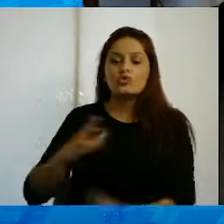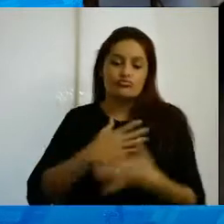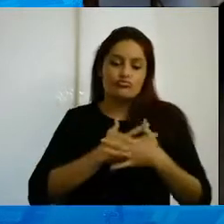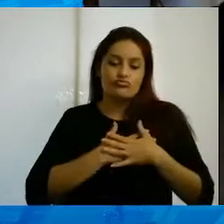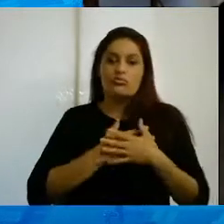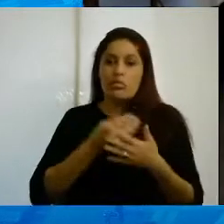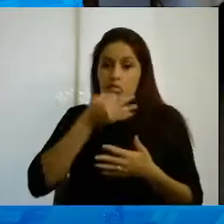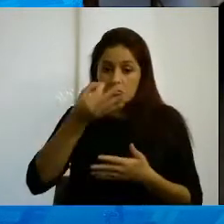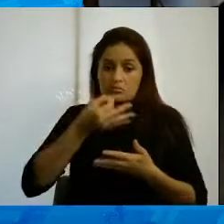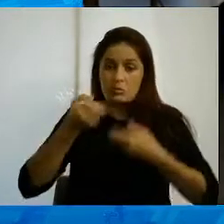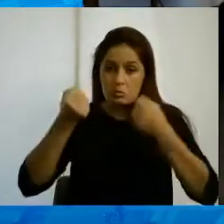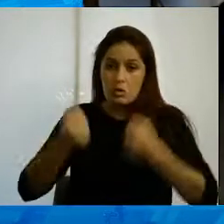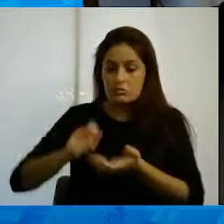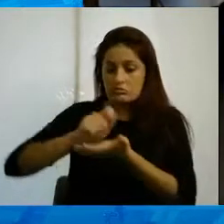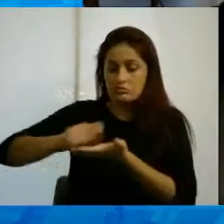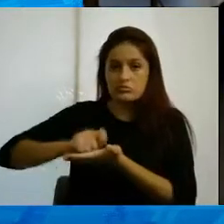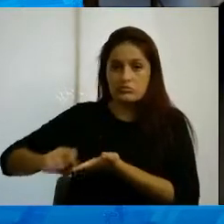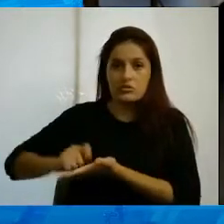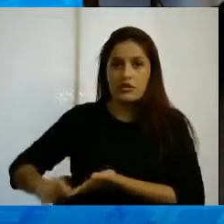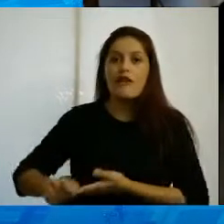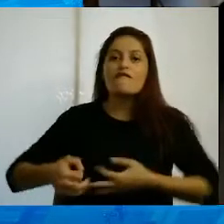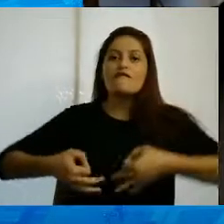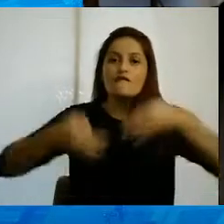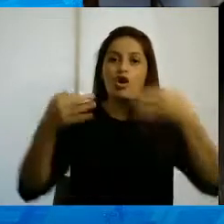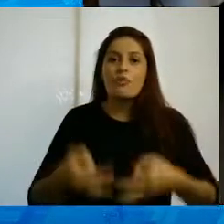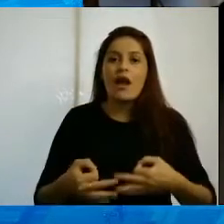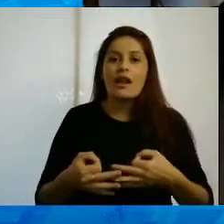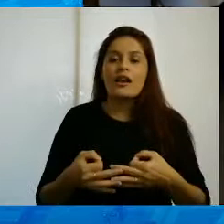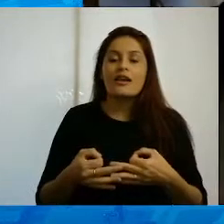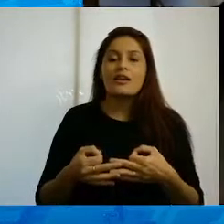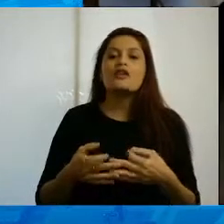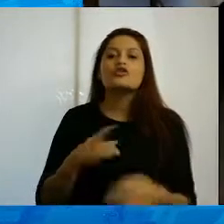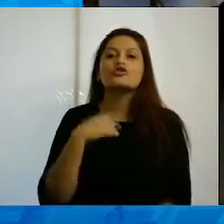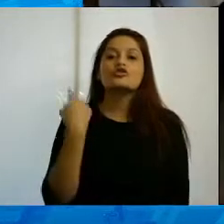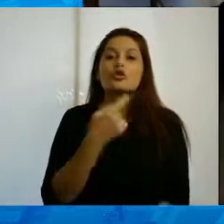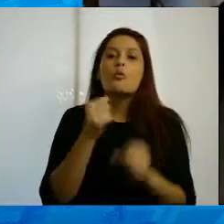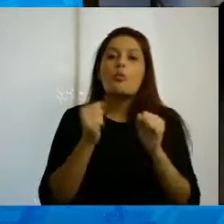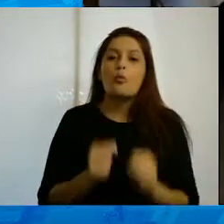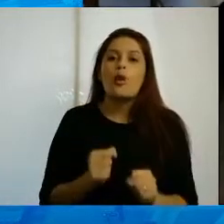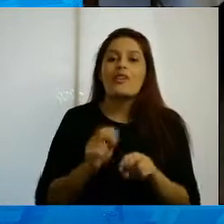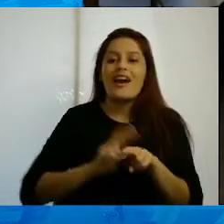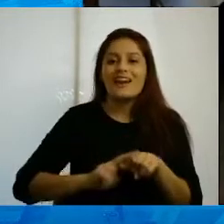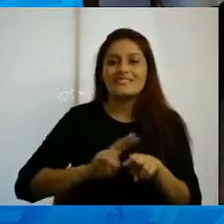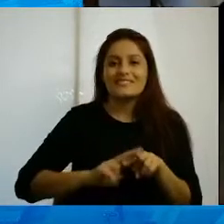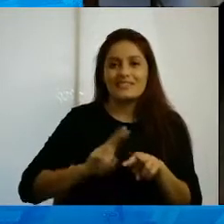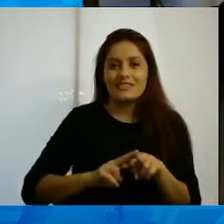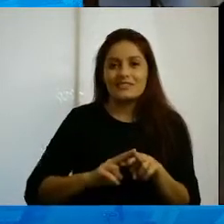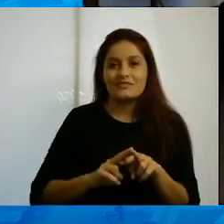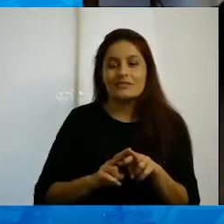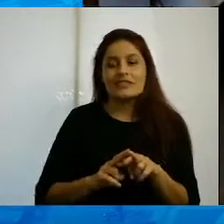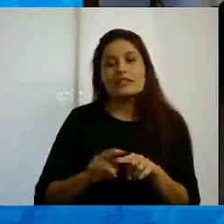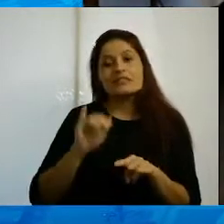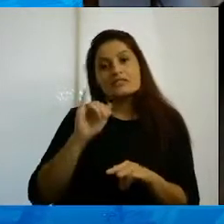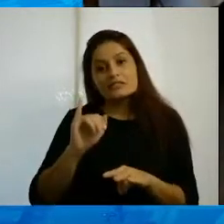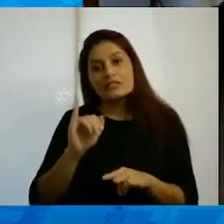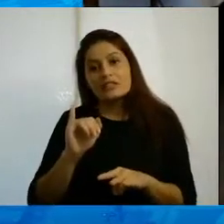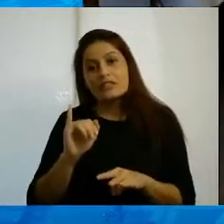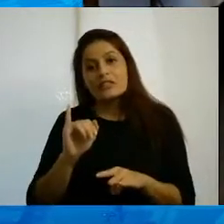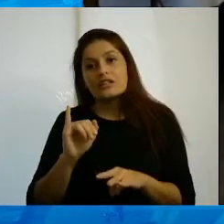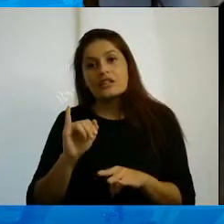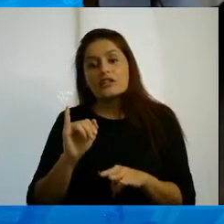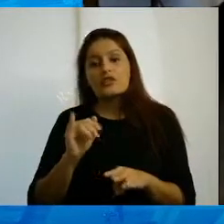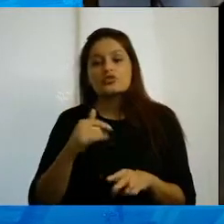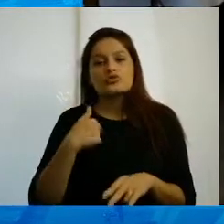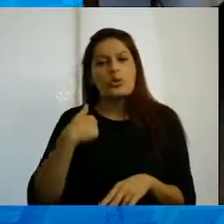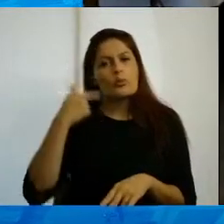así, mediante esa transmisión formal de los antecedentes, nosotros podamos actuar si efectivamente corresponde o no. Pero me